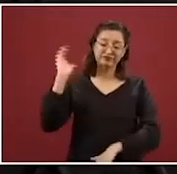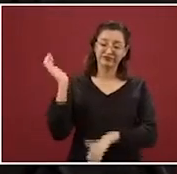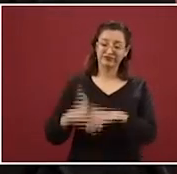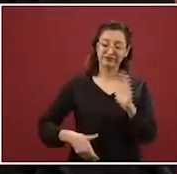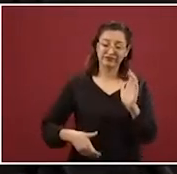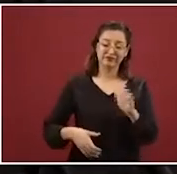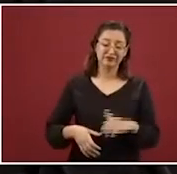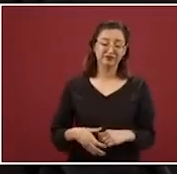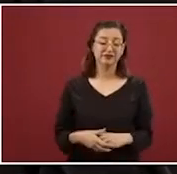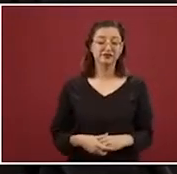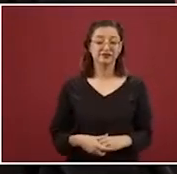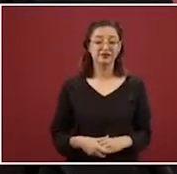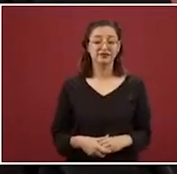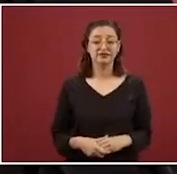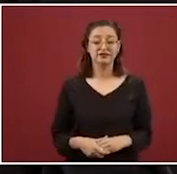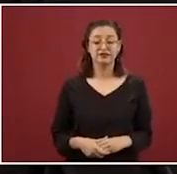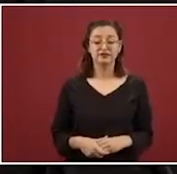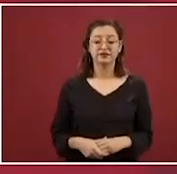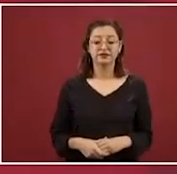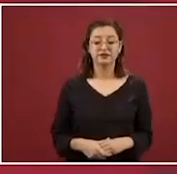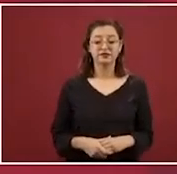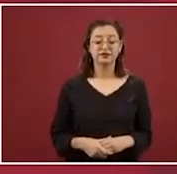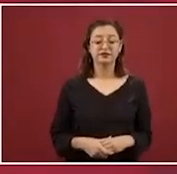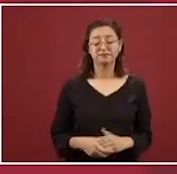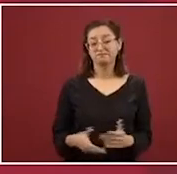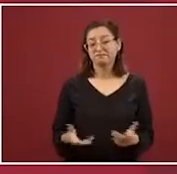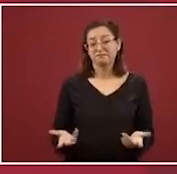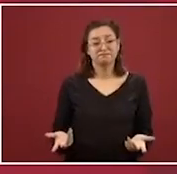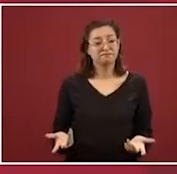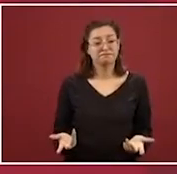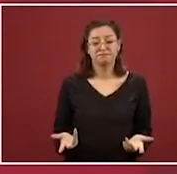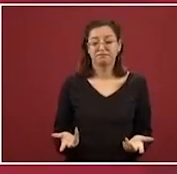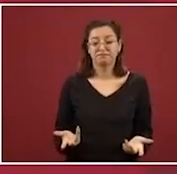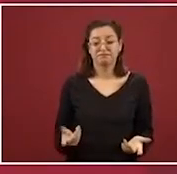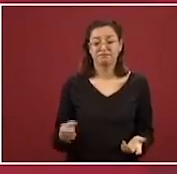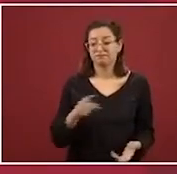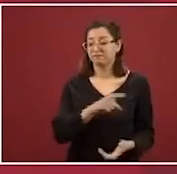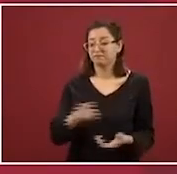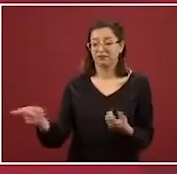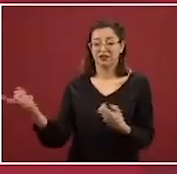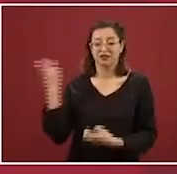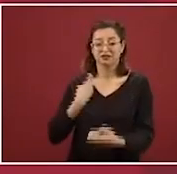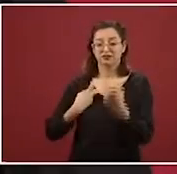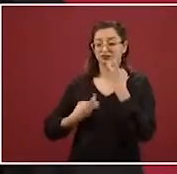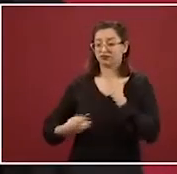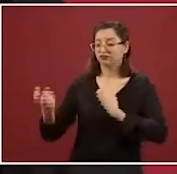y pues aunque me digan lo que me digan,